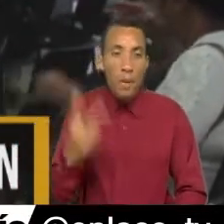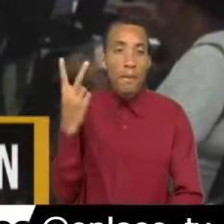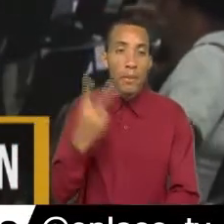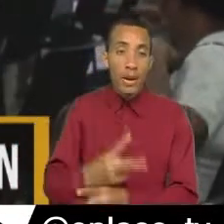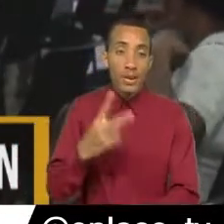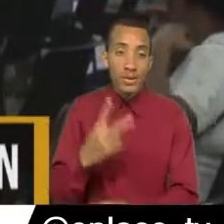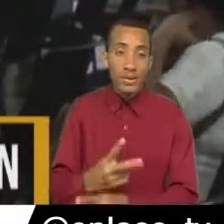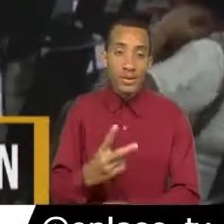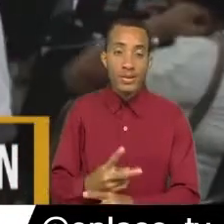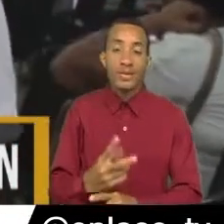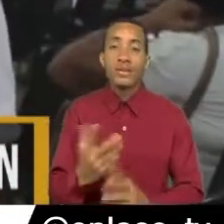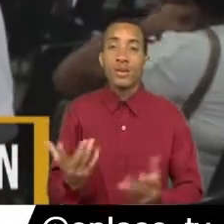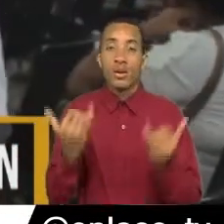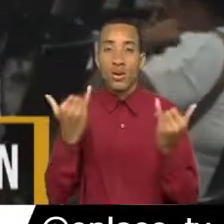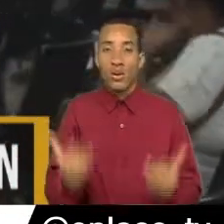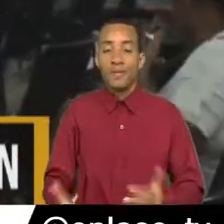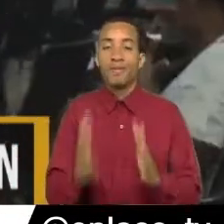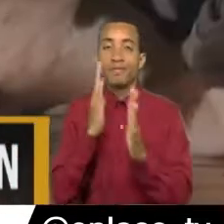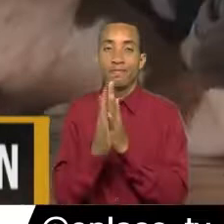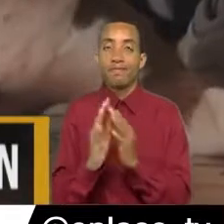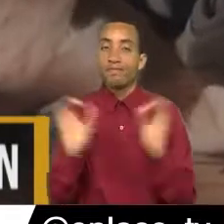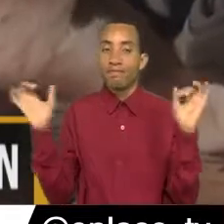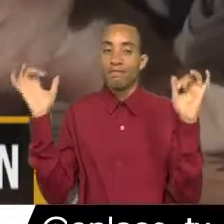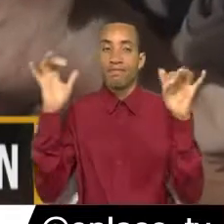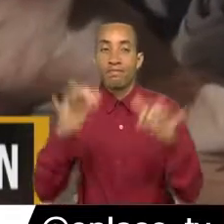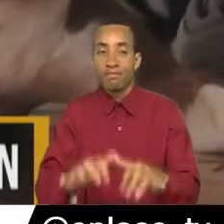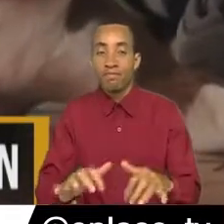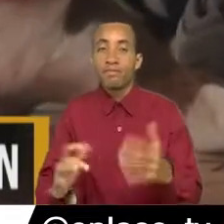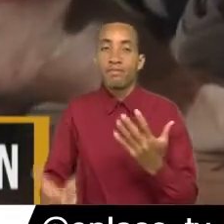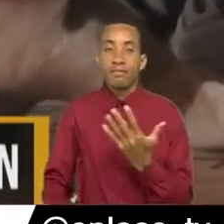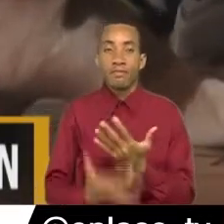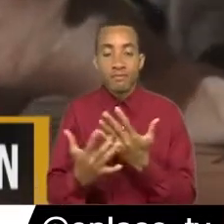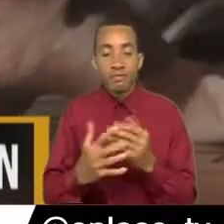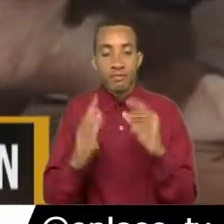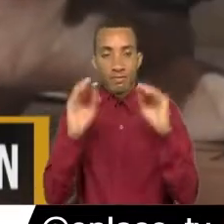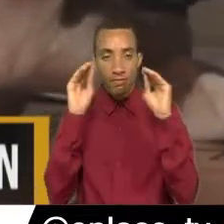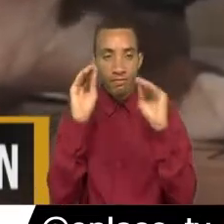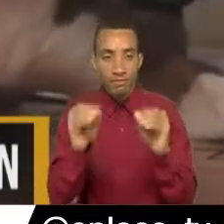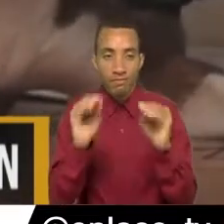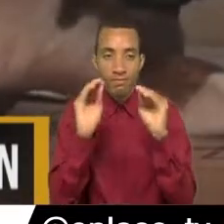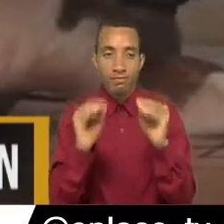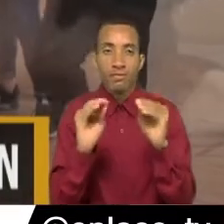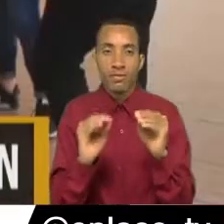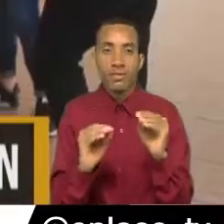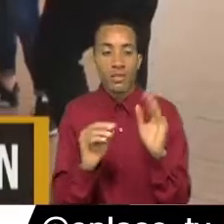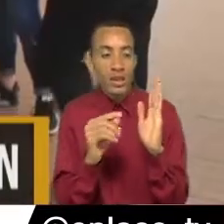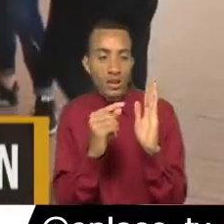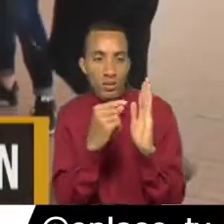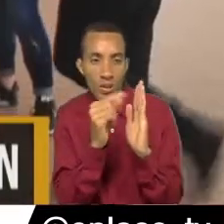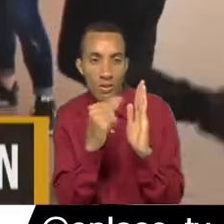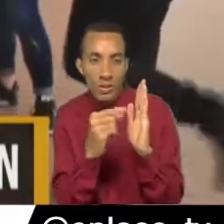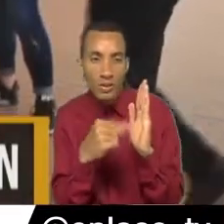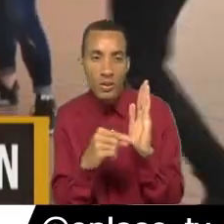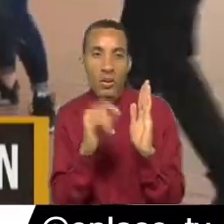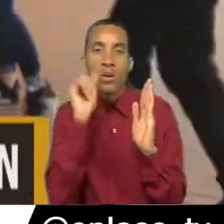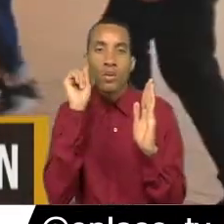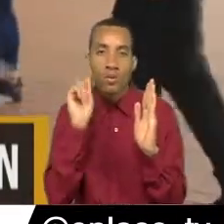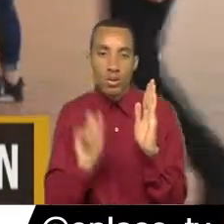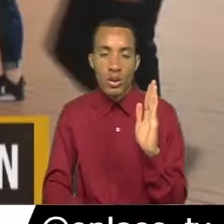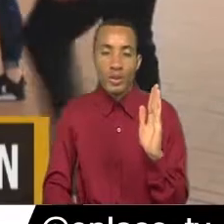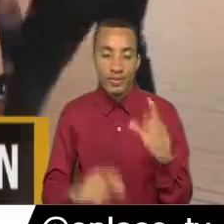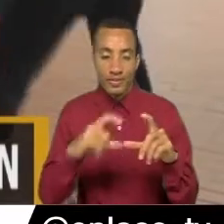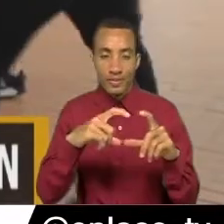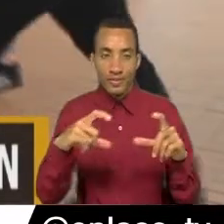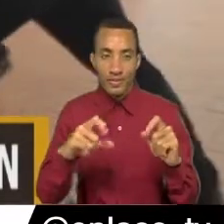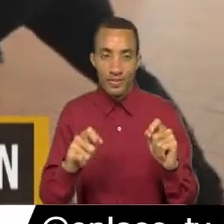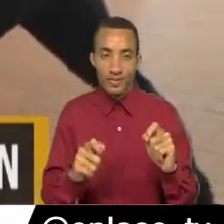peligrosas, pues hoy fueron sometidas a esta jornada de sensibilización y forma parte de uno de los requisitos para que las mascotas puedan tener el carnet de